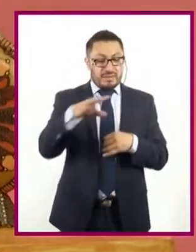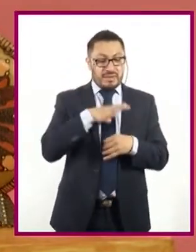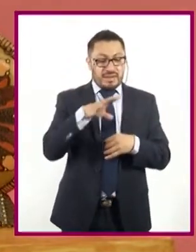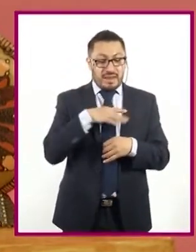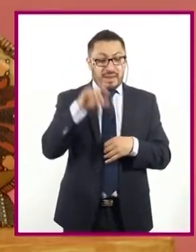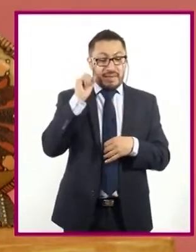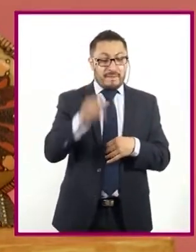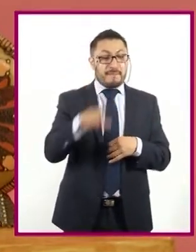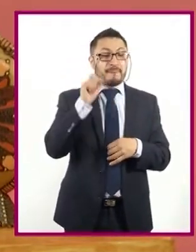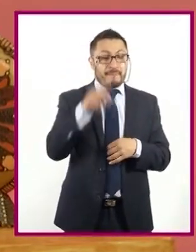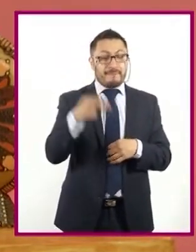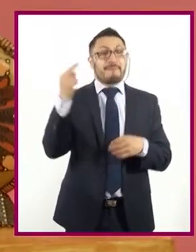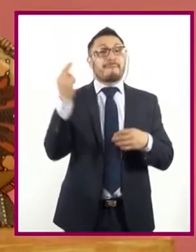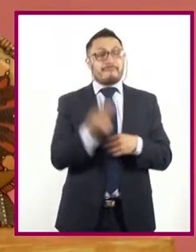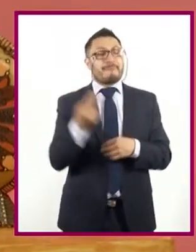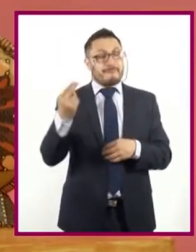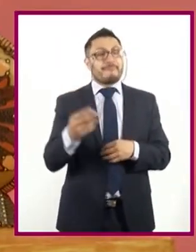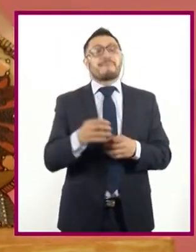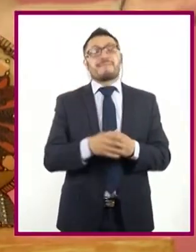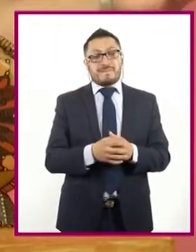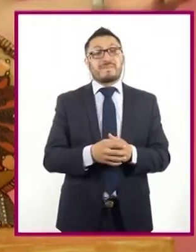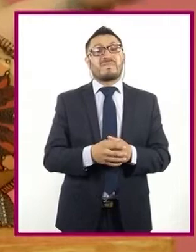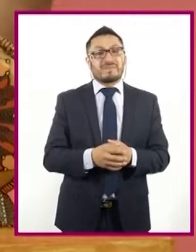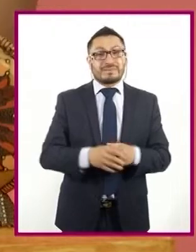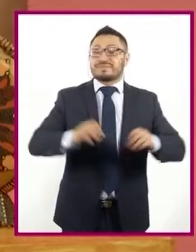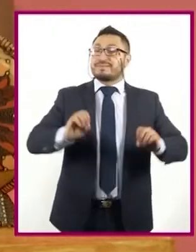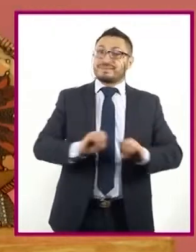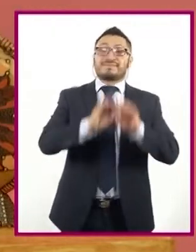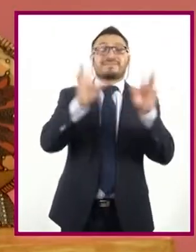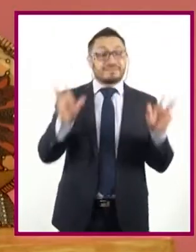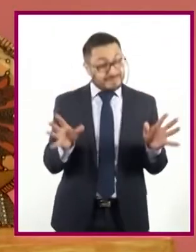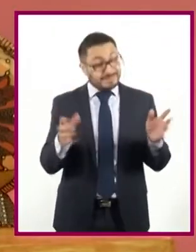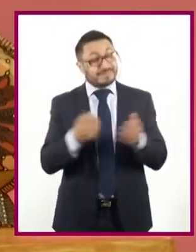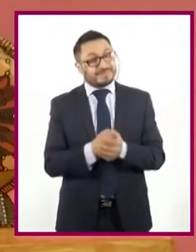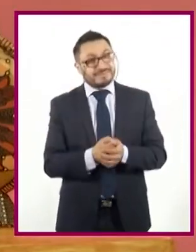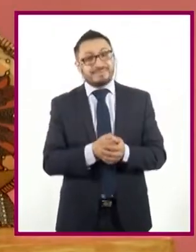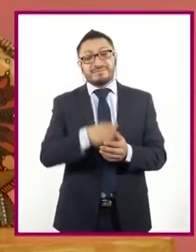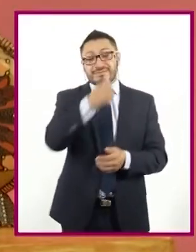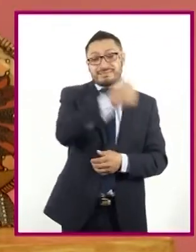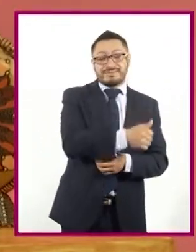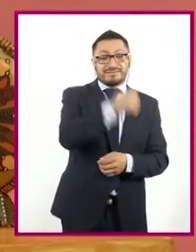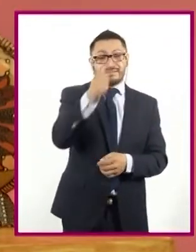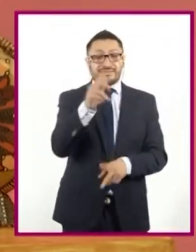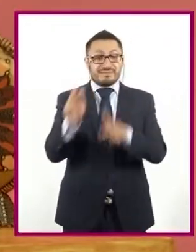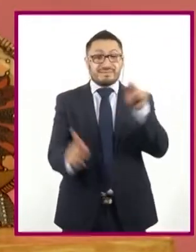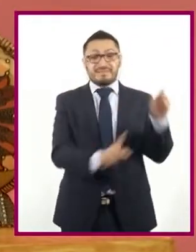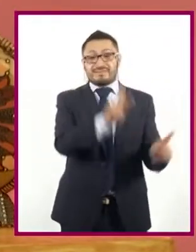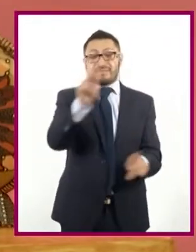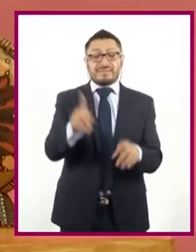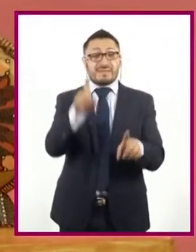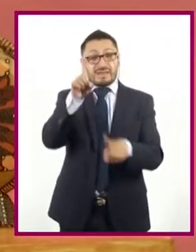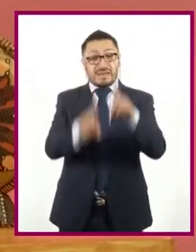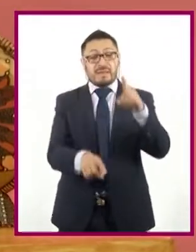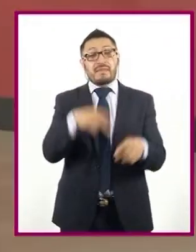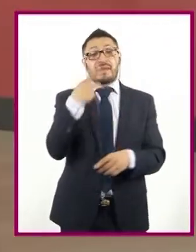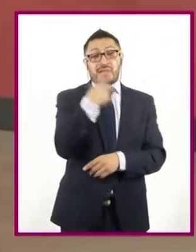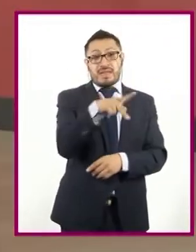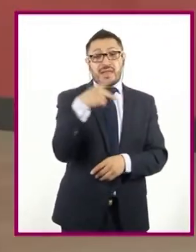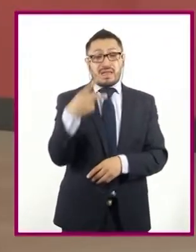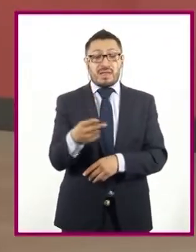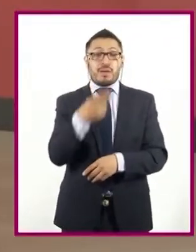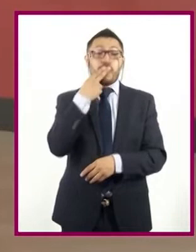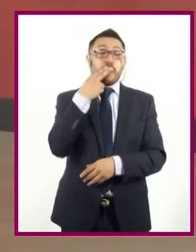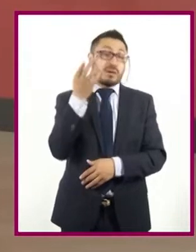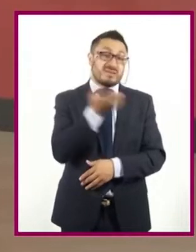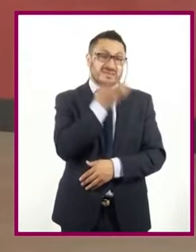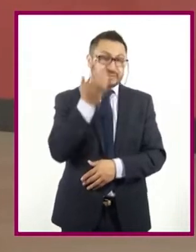las mismas necesidades? Claro, cada pueblo según sus usos y costumbres. A